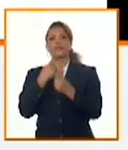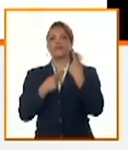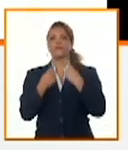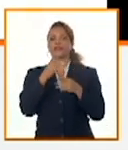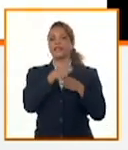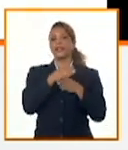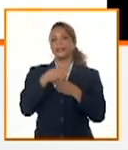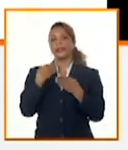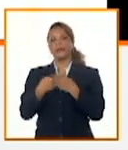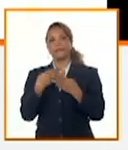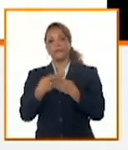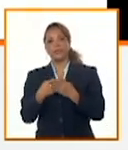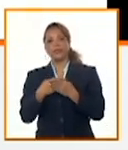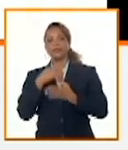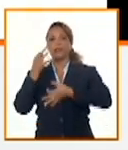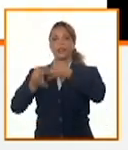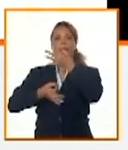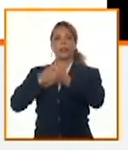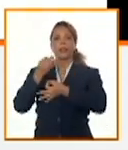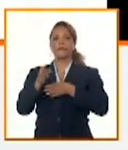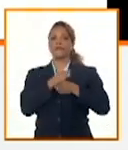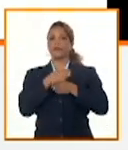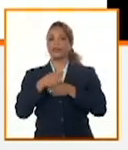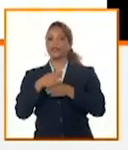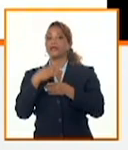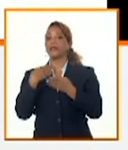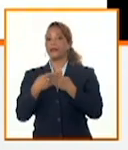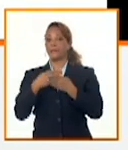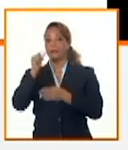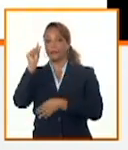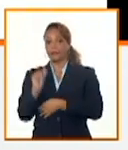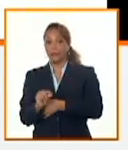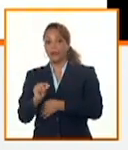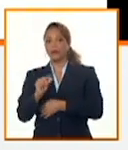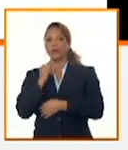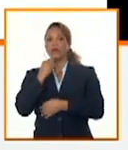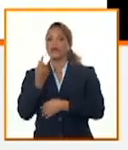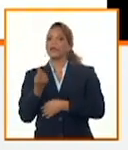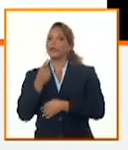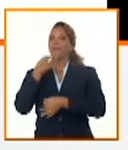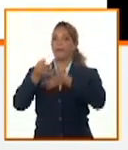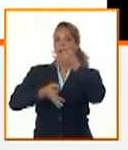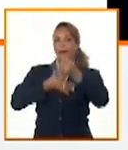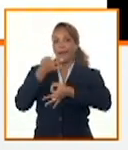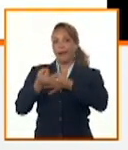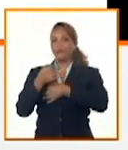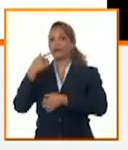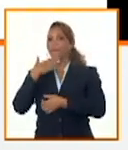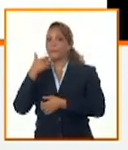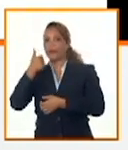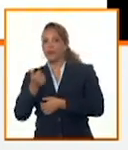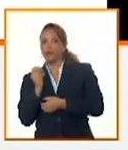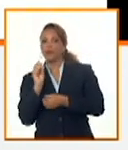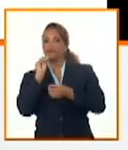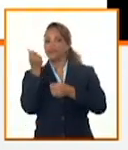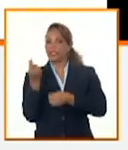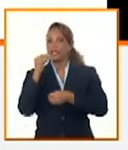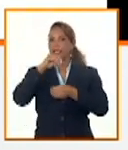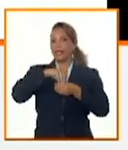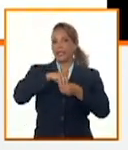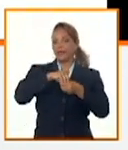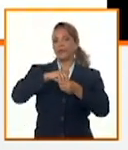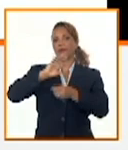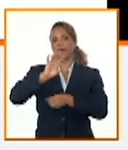fuimos convenciendo a diferentes actores a ir bancarizando sus operaciones son los que permitió avanzar un poco y